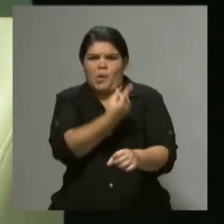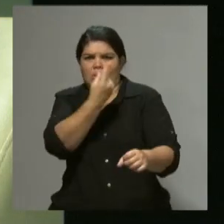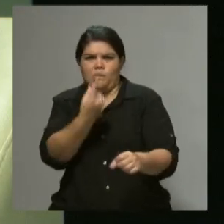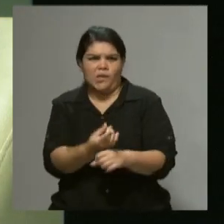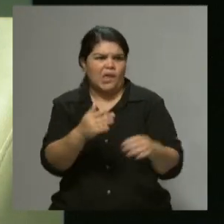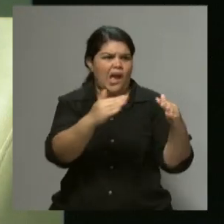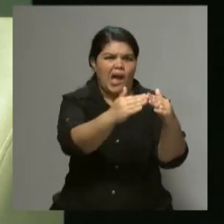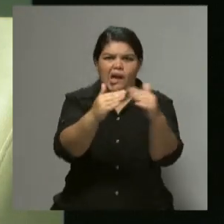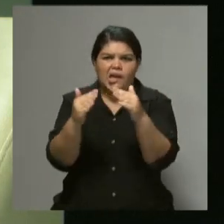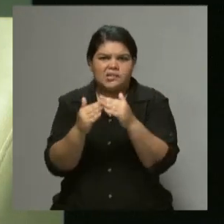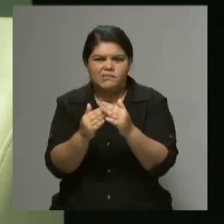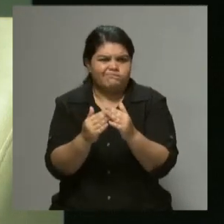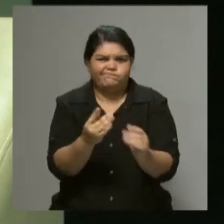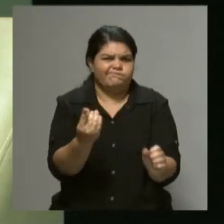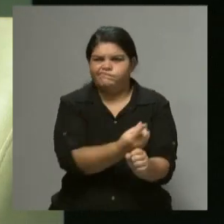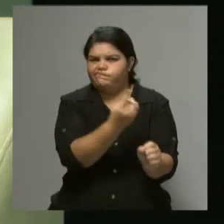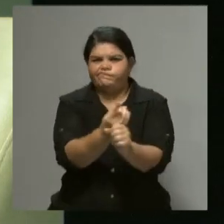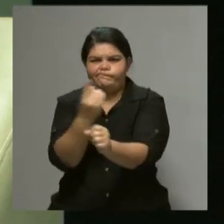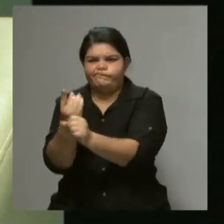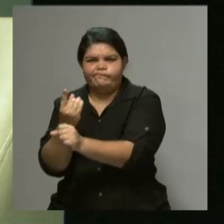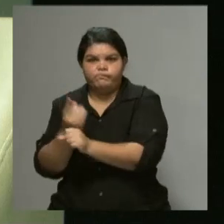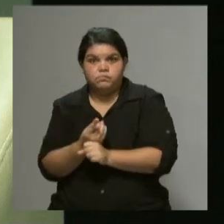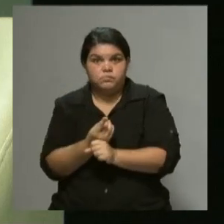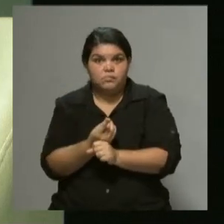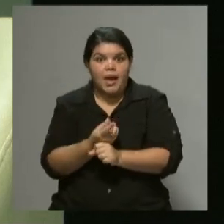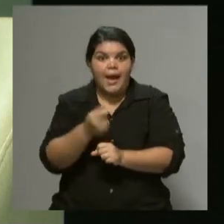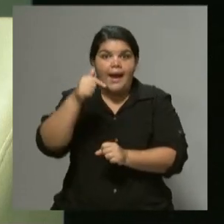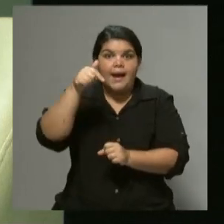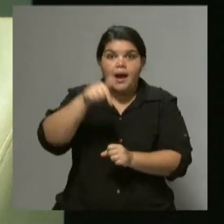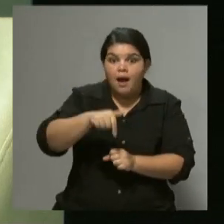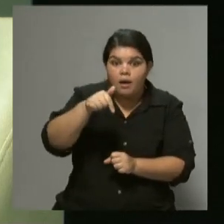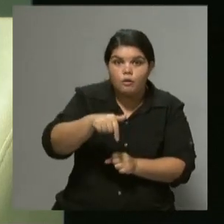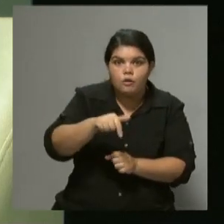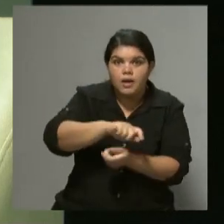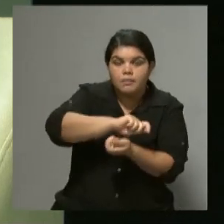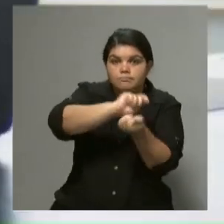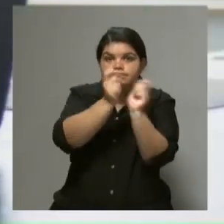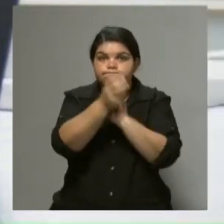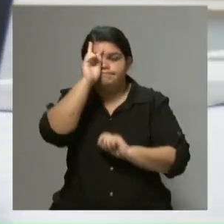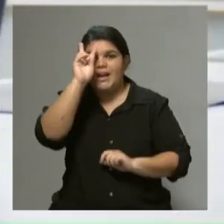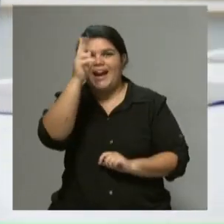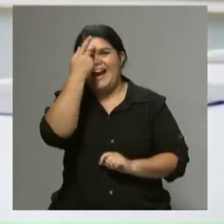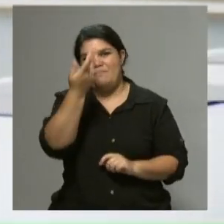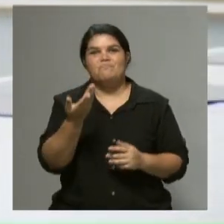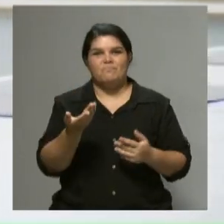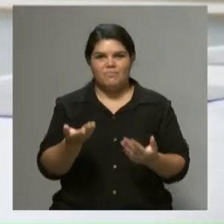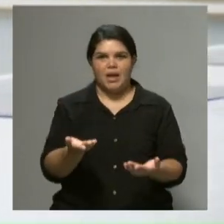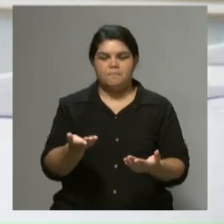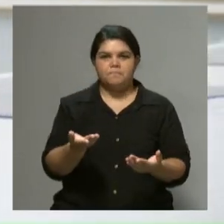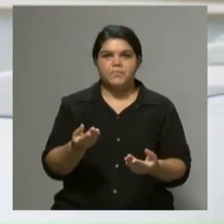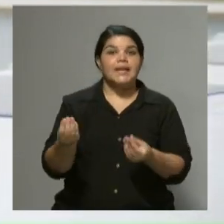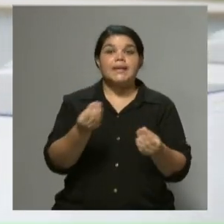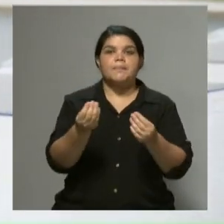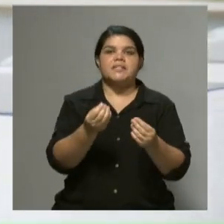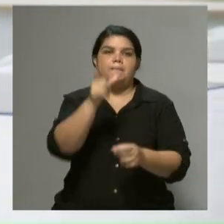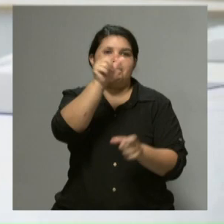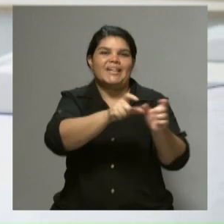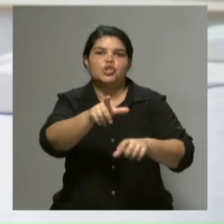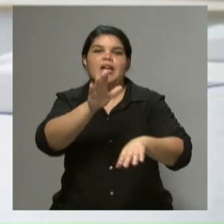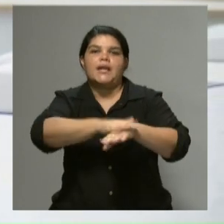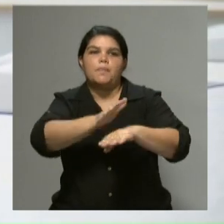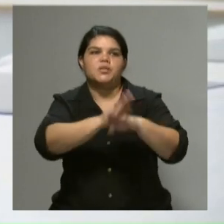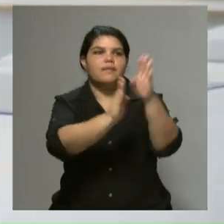perfiles IT que podían tener ese tipo de trabajo. Hoy, salvo un operario de producción o alguien que